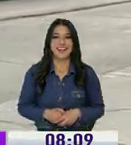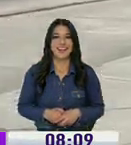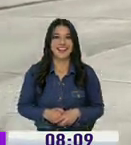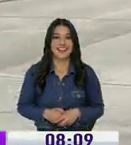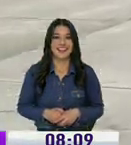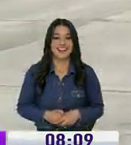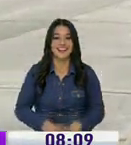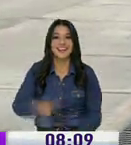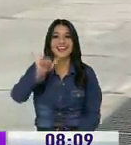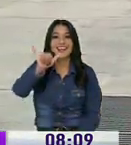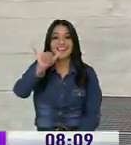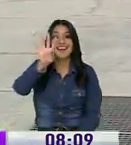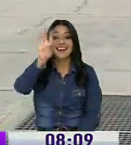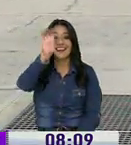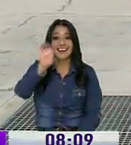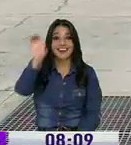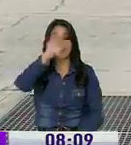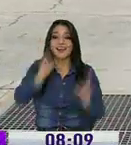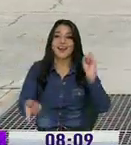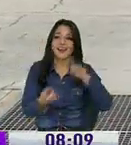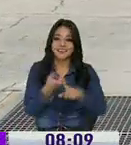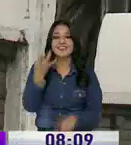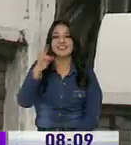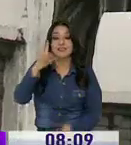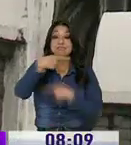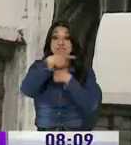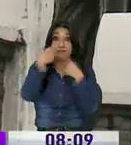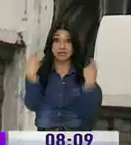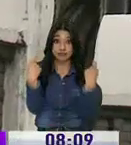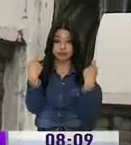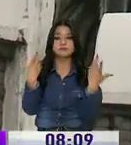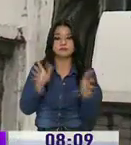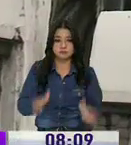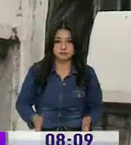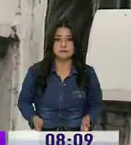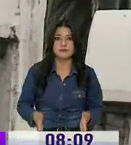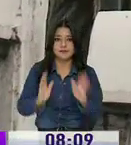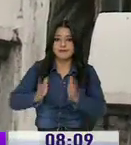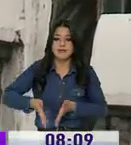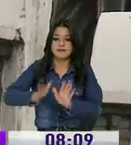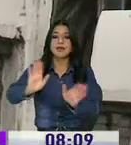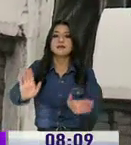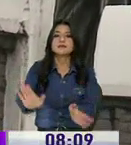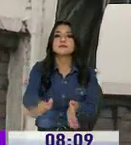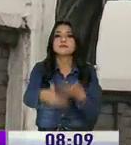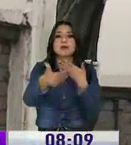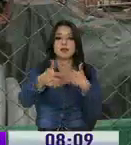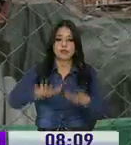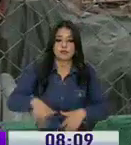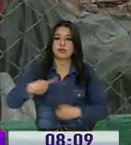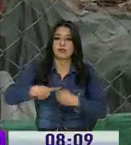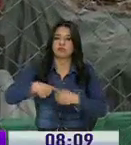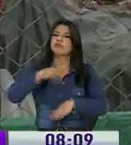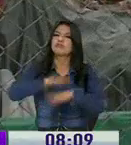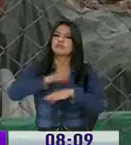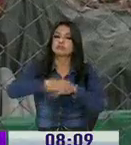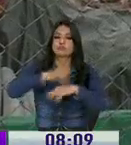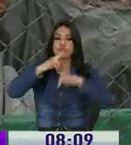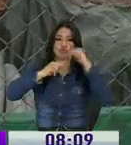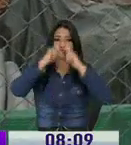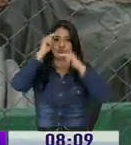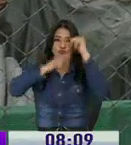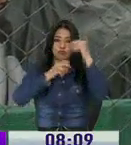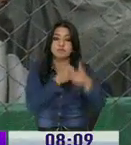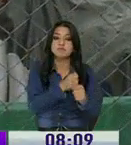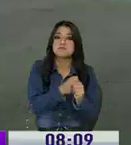Desde este sábado 4 de enero hasta el 17 de marzo, estarán cerradas varias vías de la ciudad capital debido a la construcción de la parada